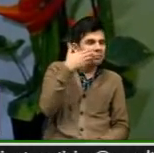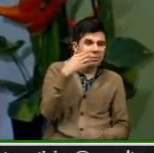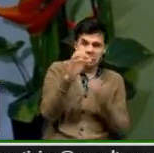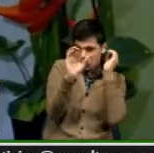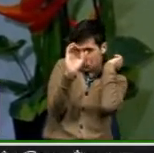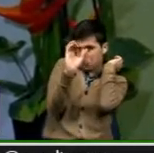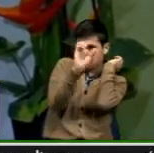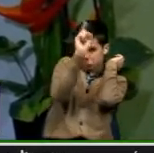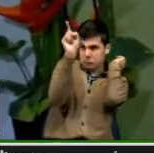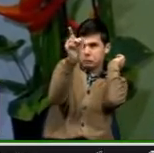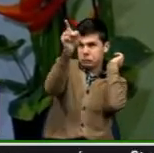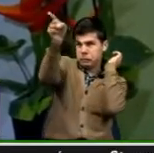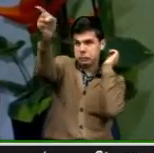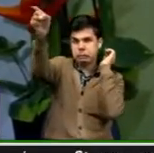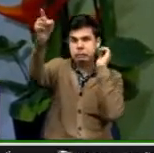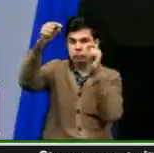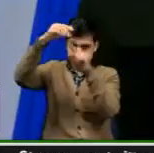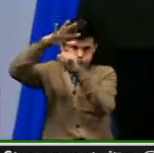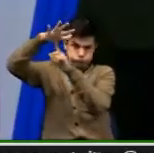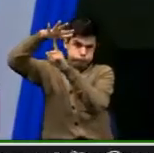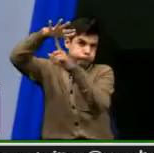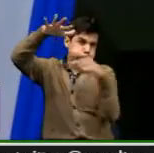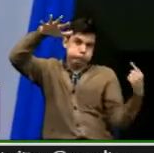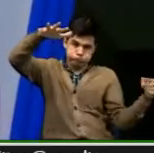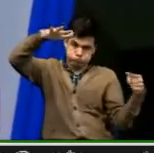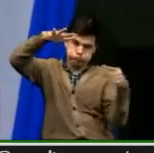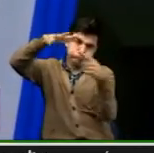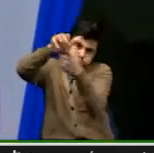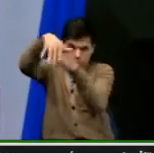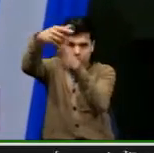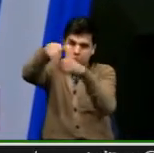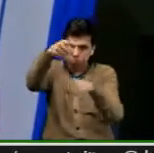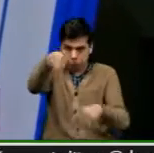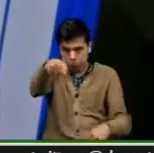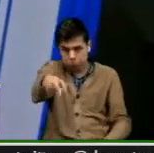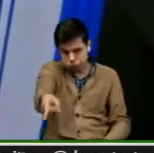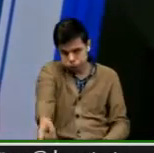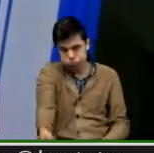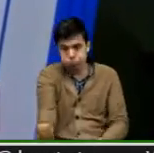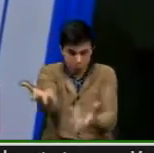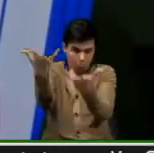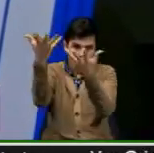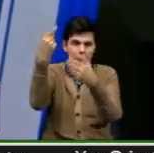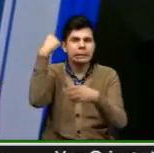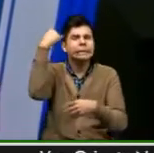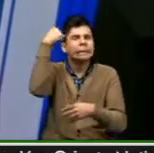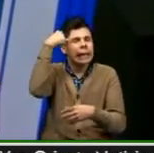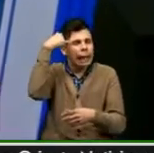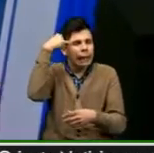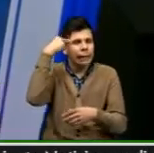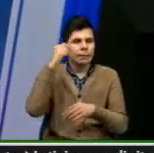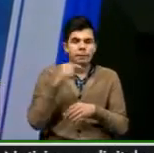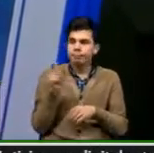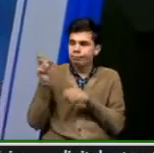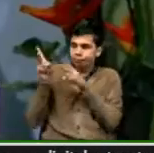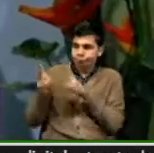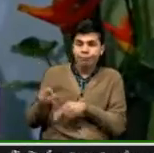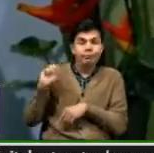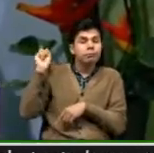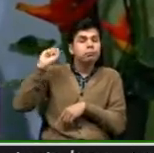ya han tirado al helicóptero con un inmenso dolor espera en el cuerpo del uniformado quien llevaba tres años al servicio de la